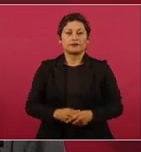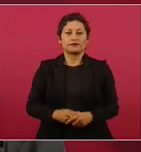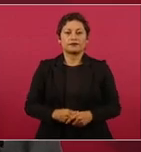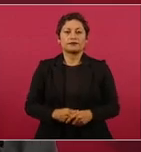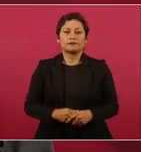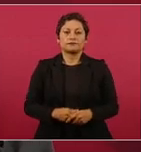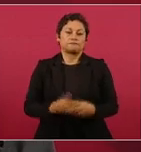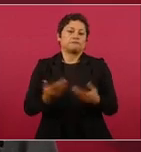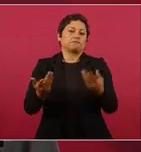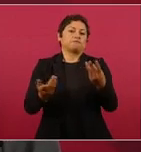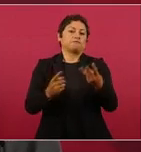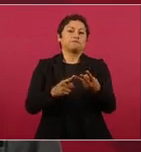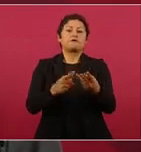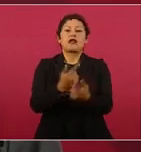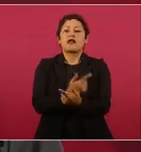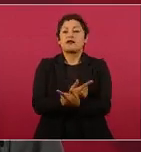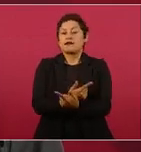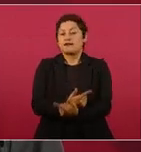la libertad.